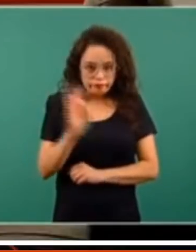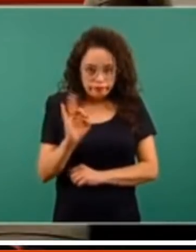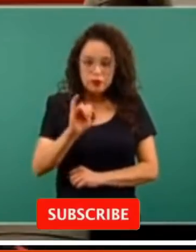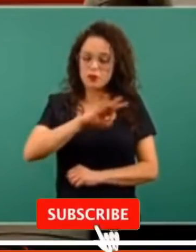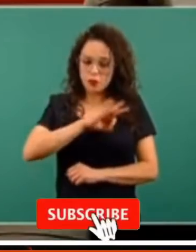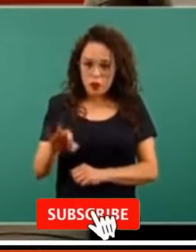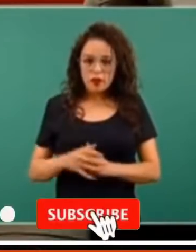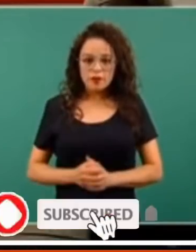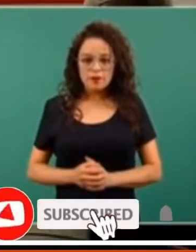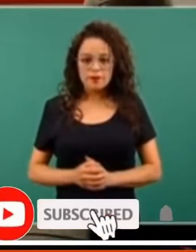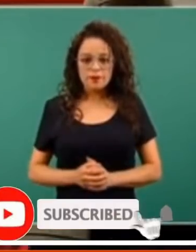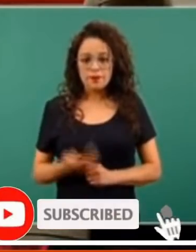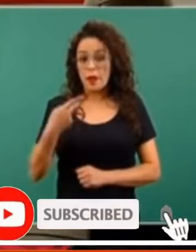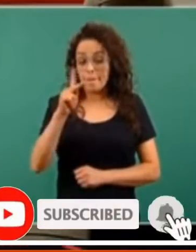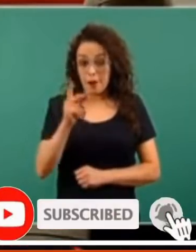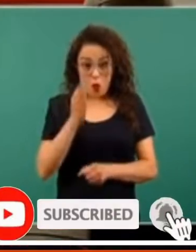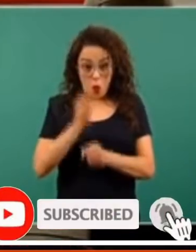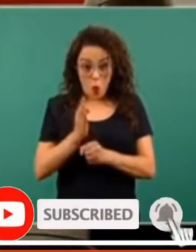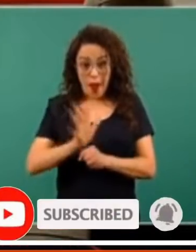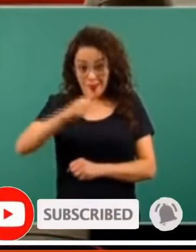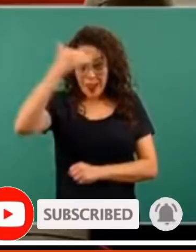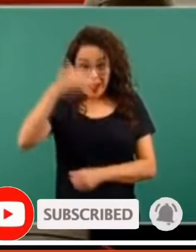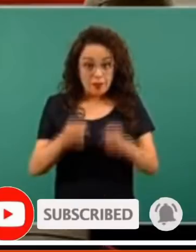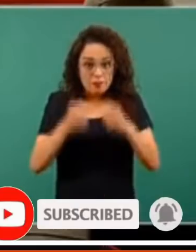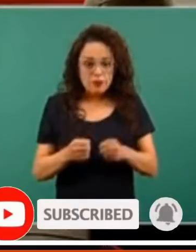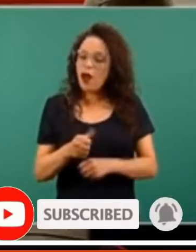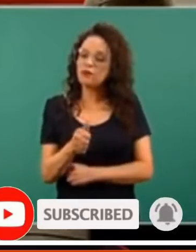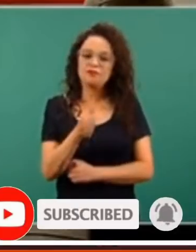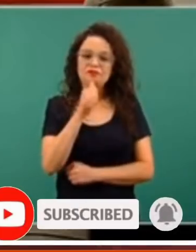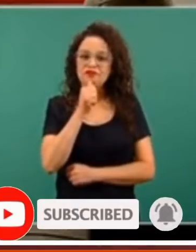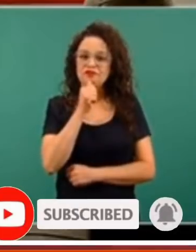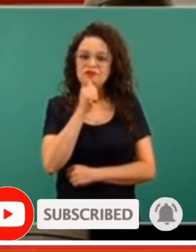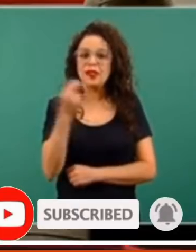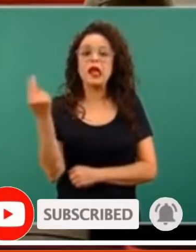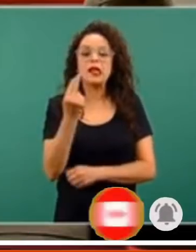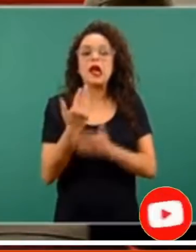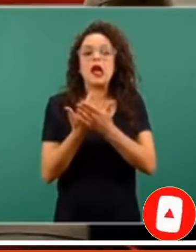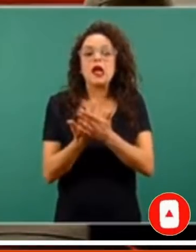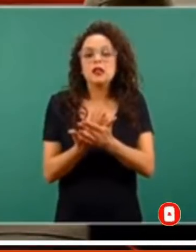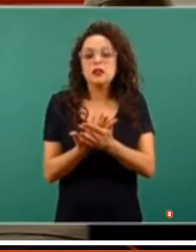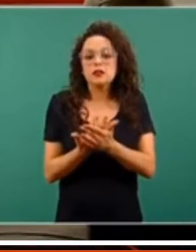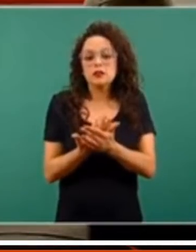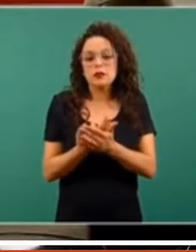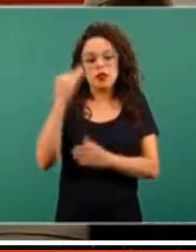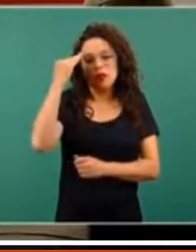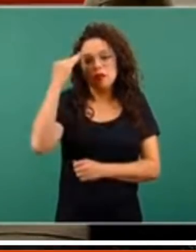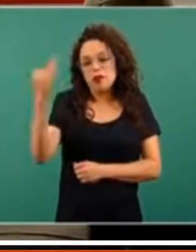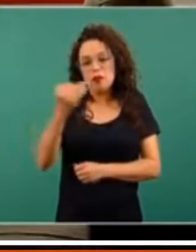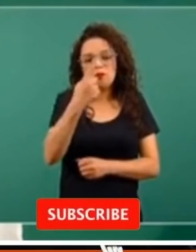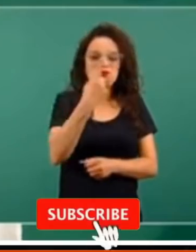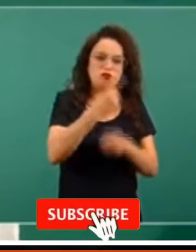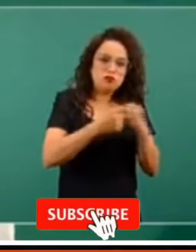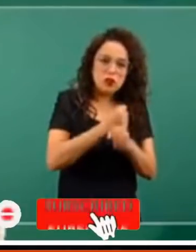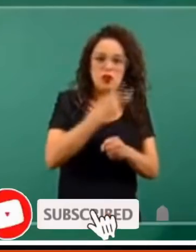ocurrir, pero no se sabe todavía. Quizá vamos a tener que esperar el tiempo, el primero, el segundo, el tercer año de